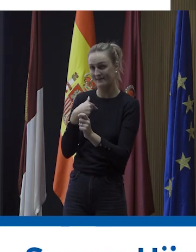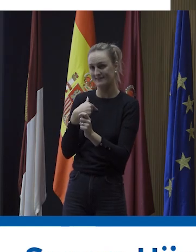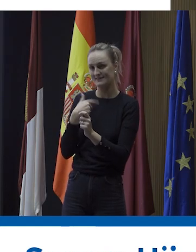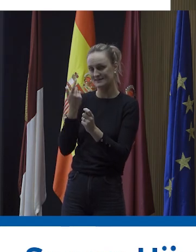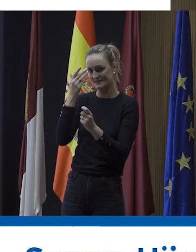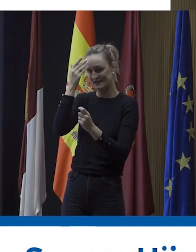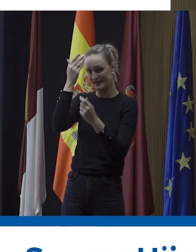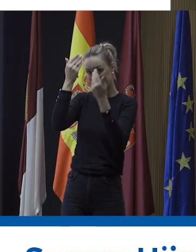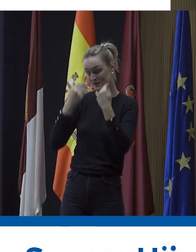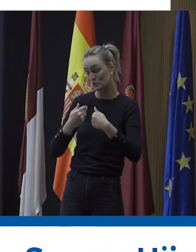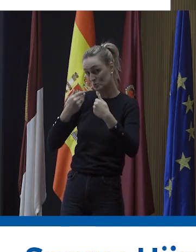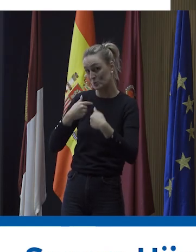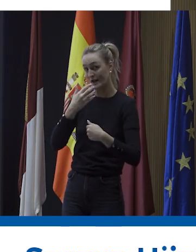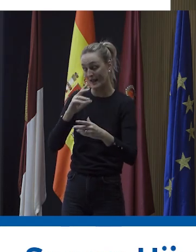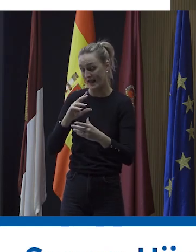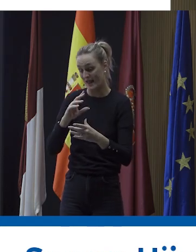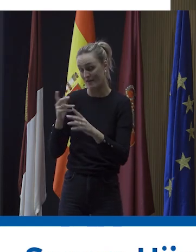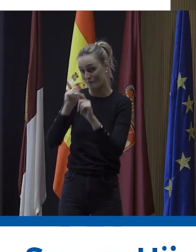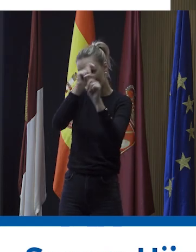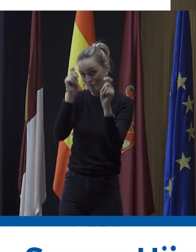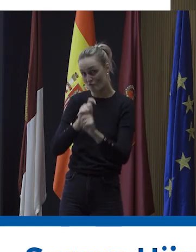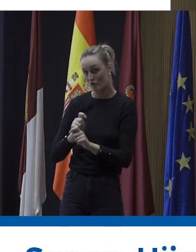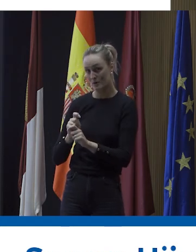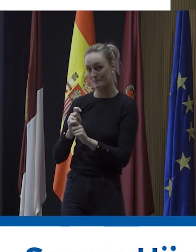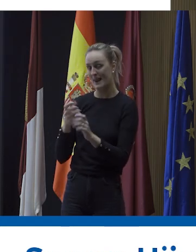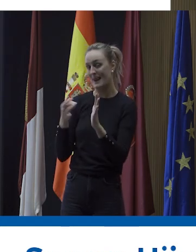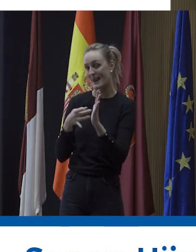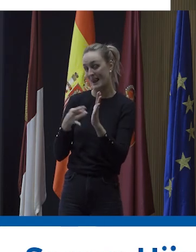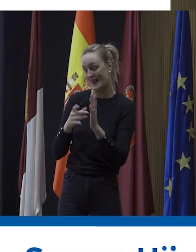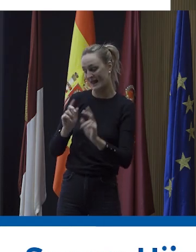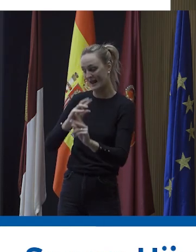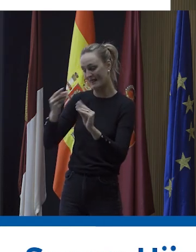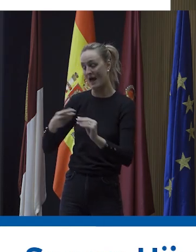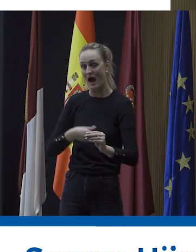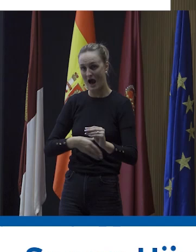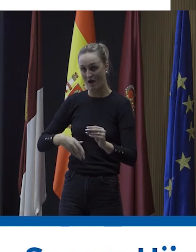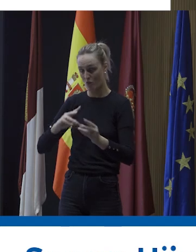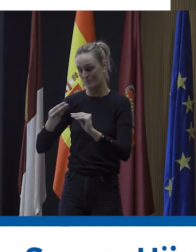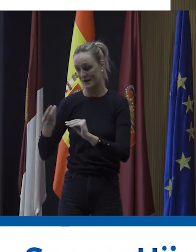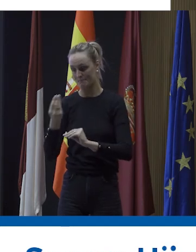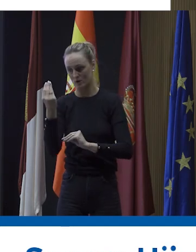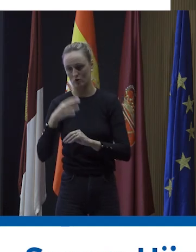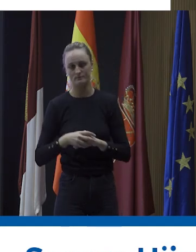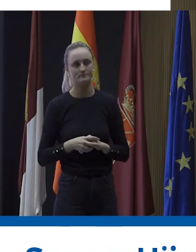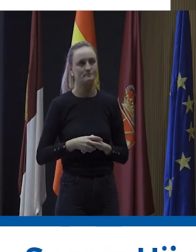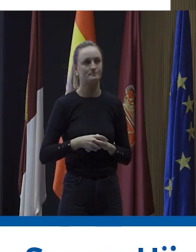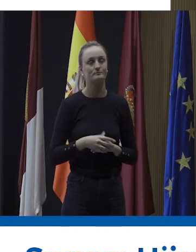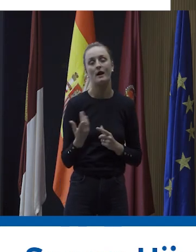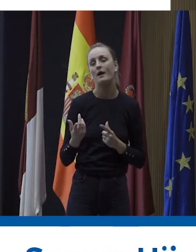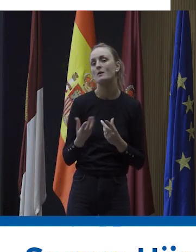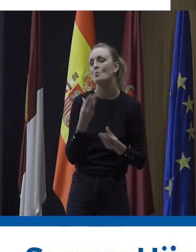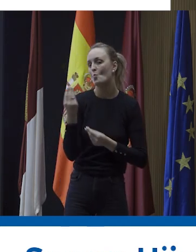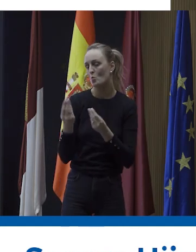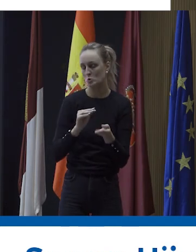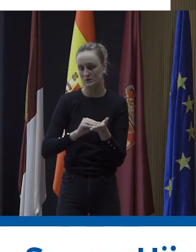abdominal tengan un buen tono y estén dirigiendo bien las presiones, ¿vale? Muchas veces simplemente con una buena